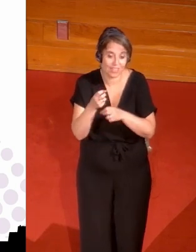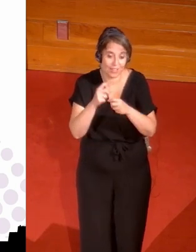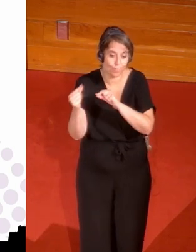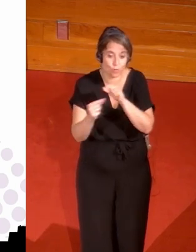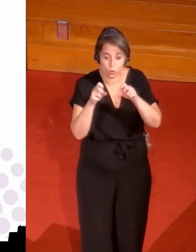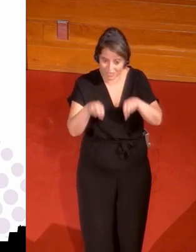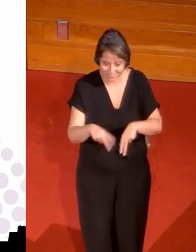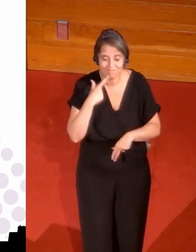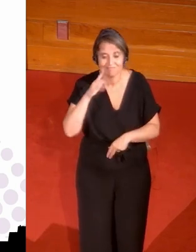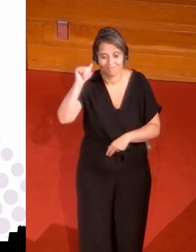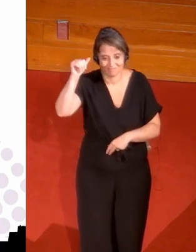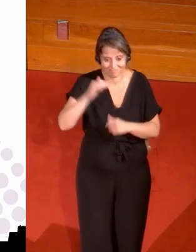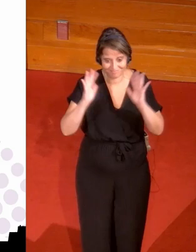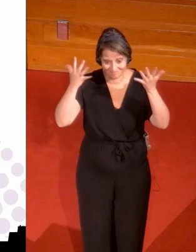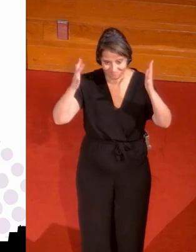hasta